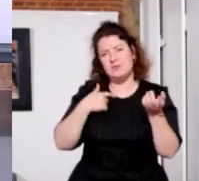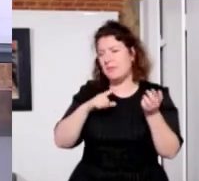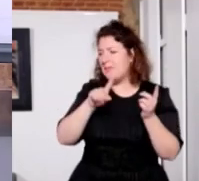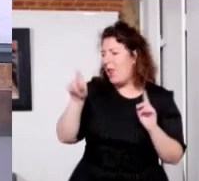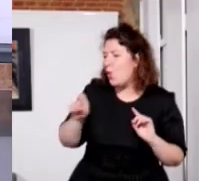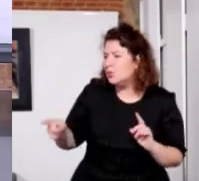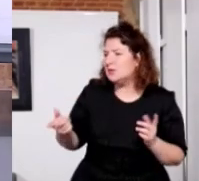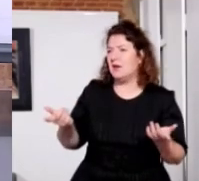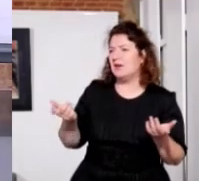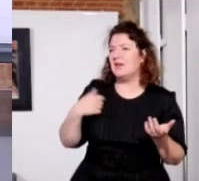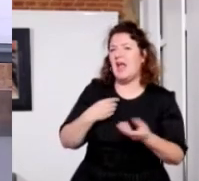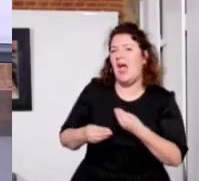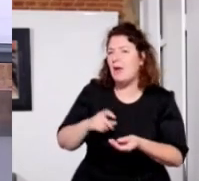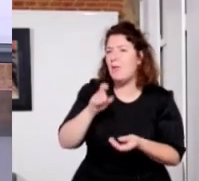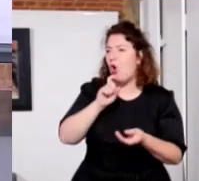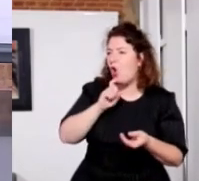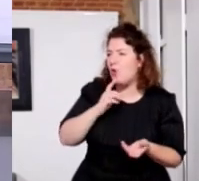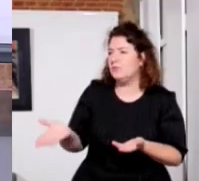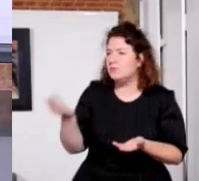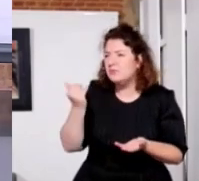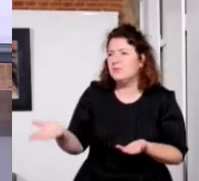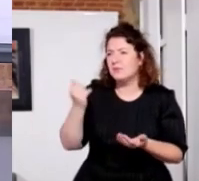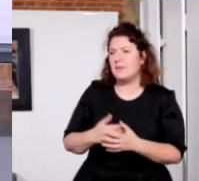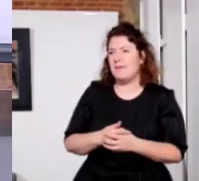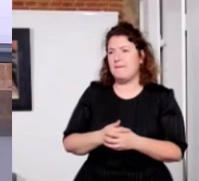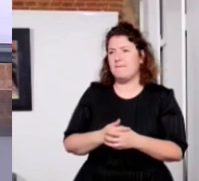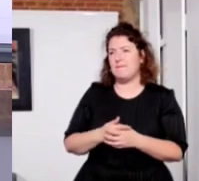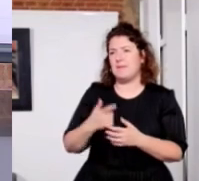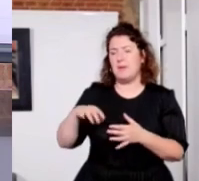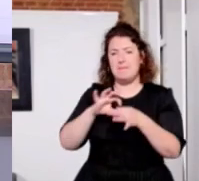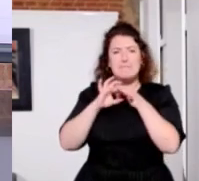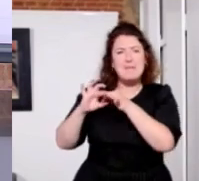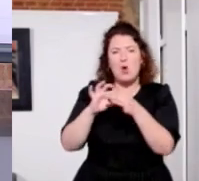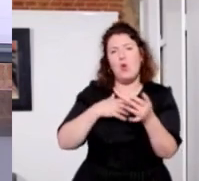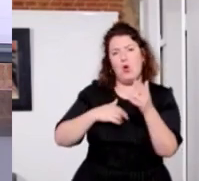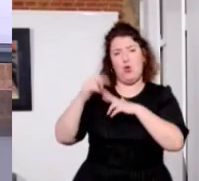al otro qué hacemos y cómo lo hacemos, la reconstrucción de vínculos, todo eso